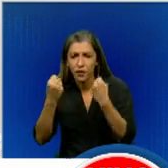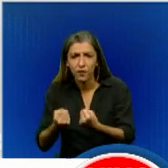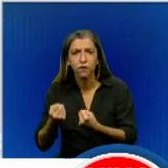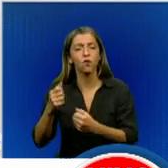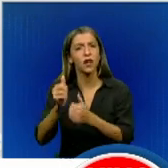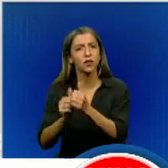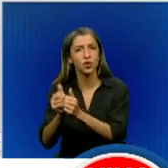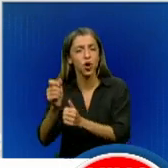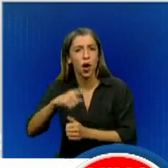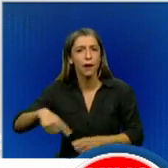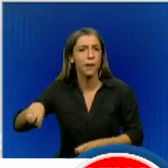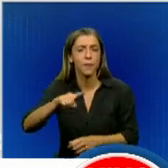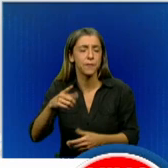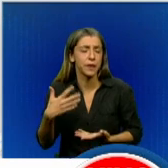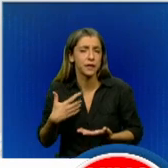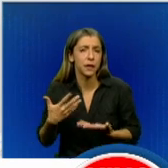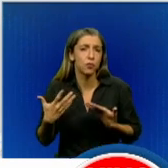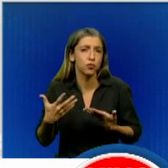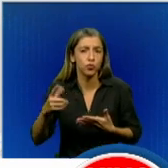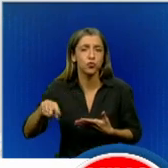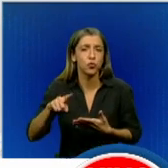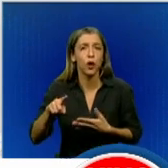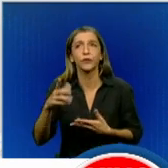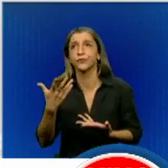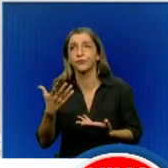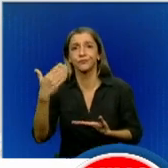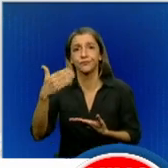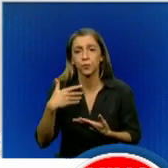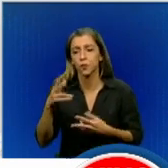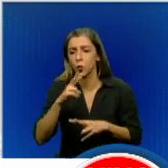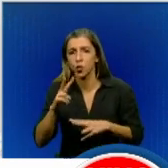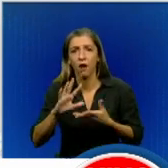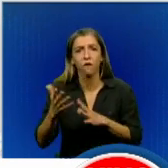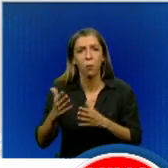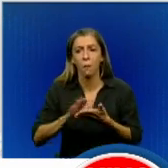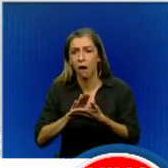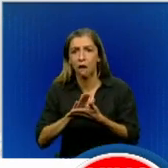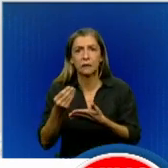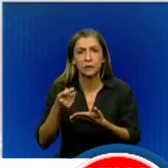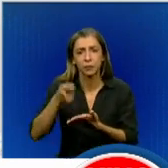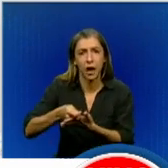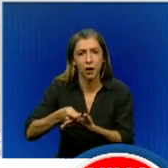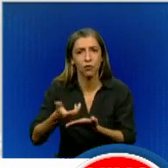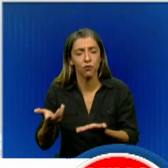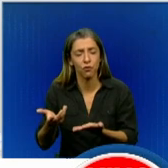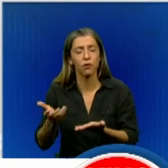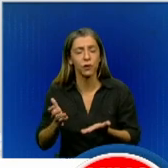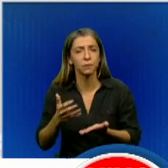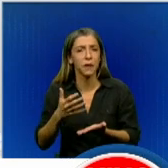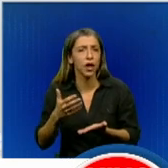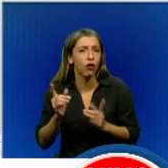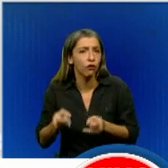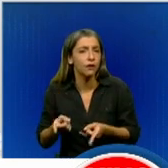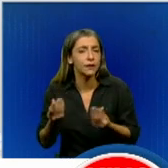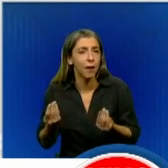supuesto tendrán que tratar de cubrir este aumento pero más allá de eso va a